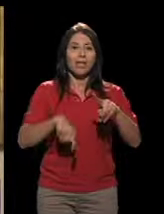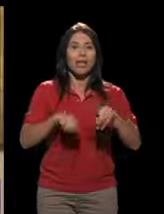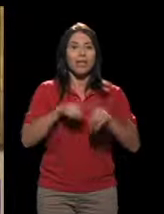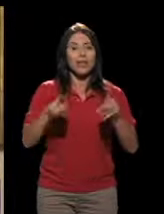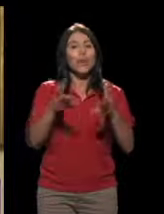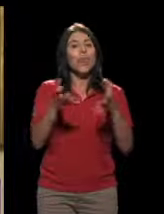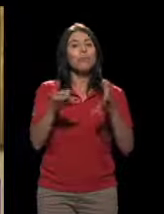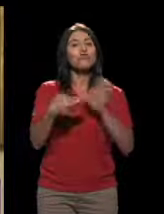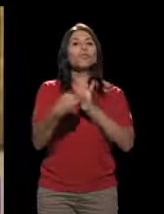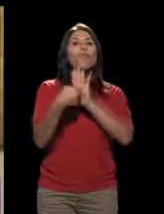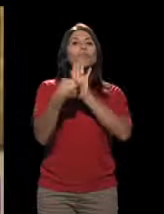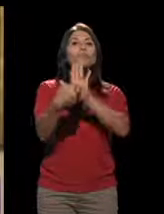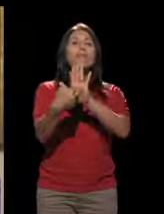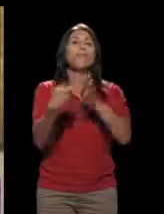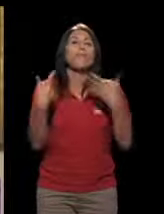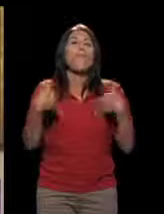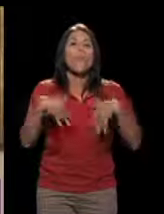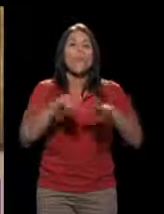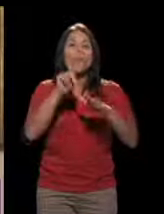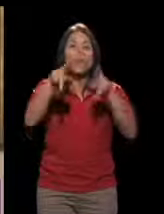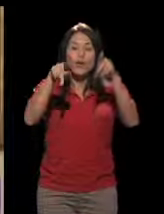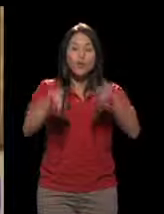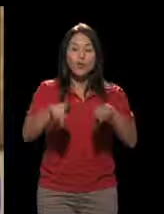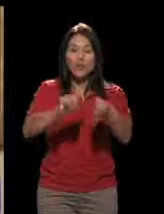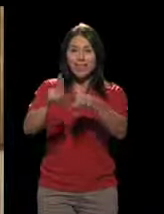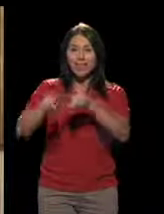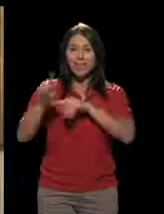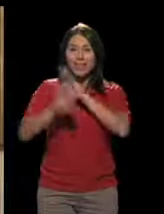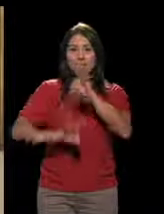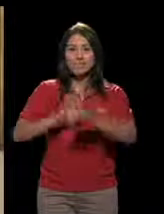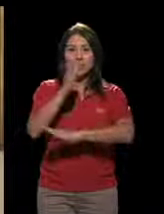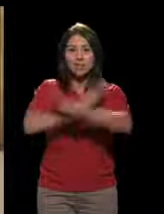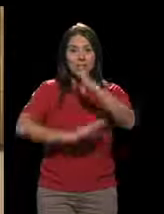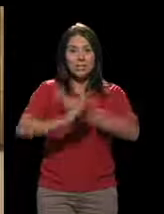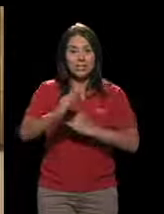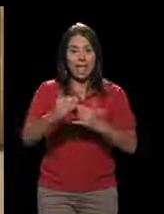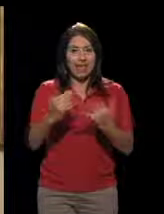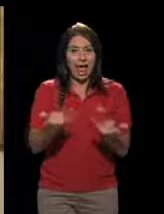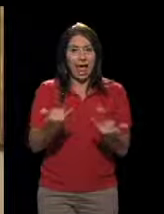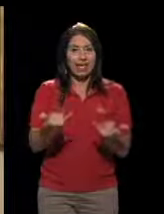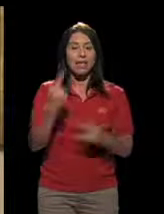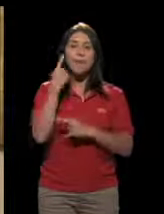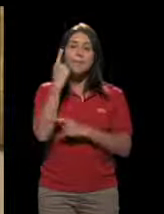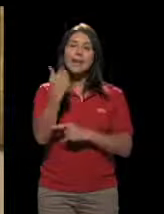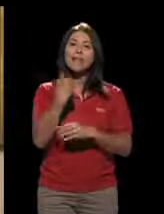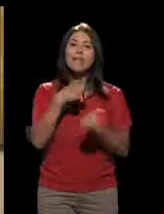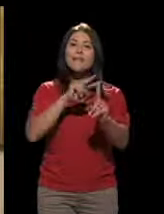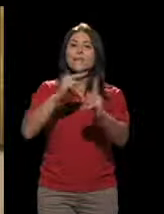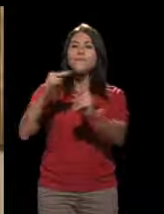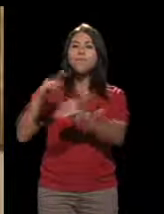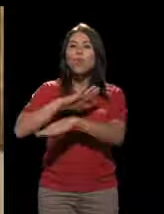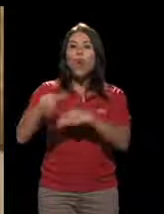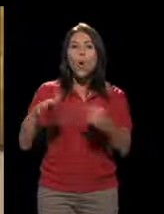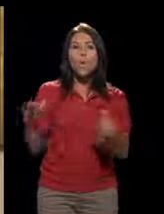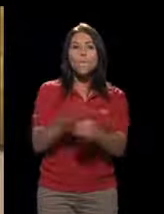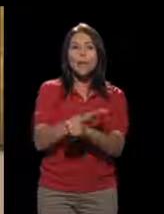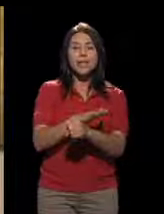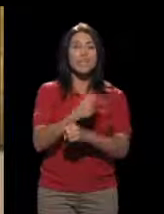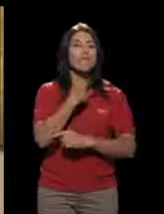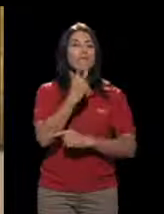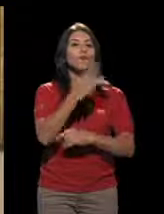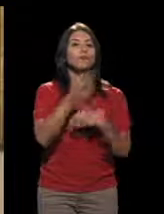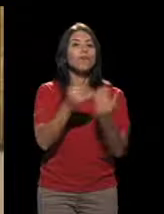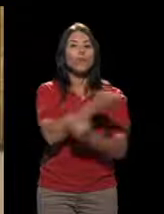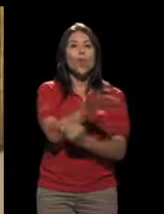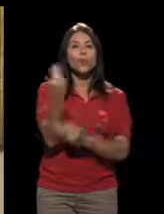menos una persona de cada uno de los diferentes tipos de discapacidad que existen para tener la visión completa, para tener la voz